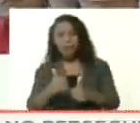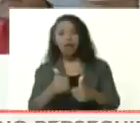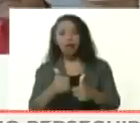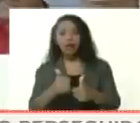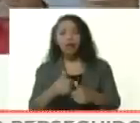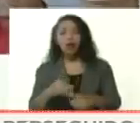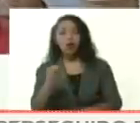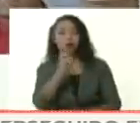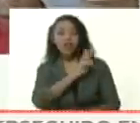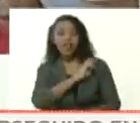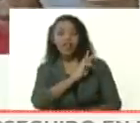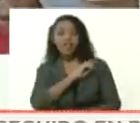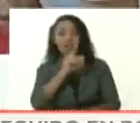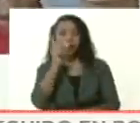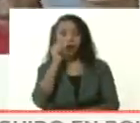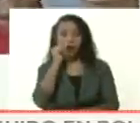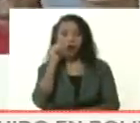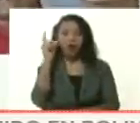jefe o jefa.